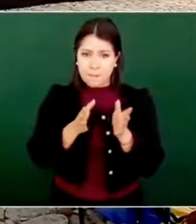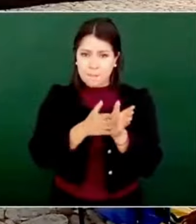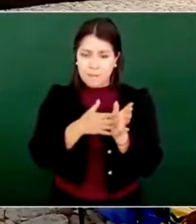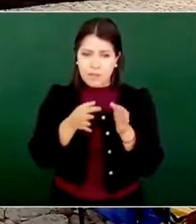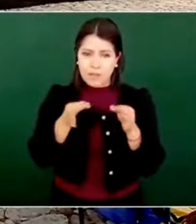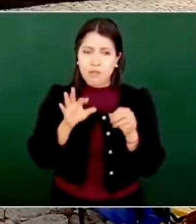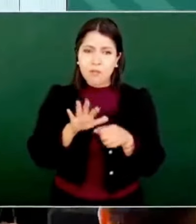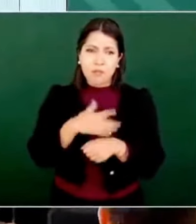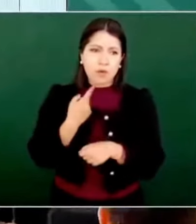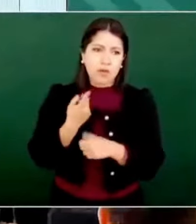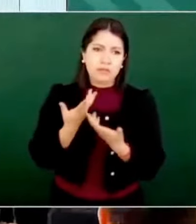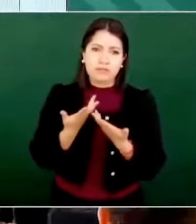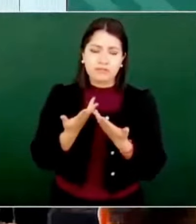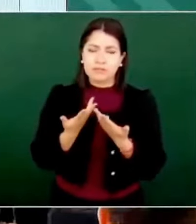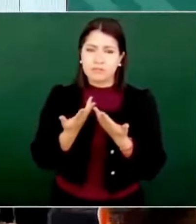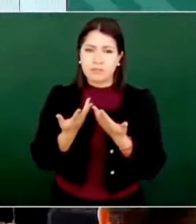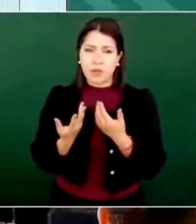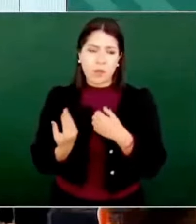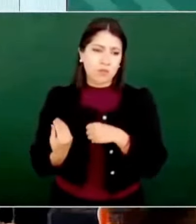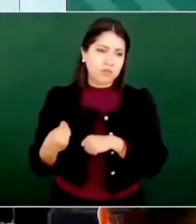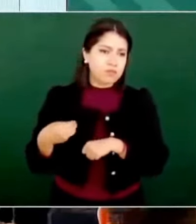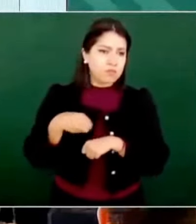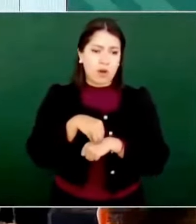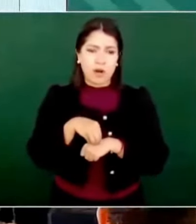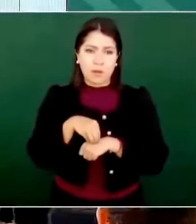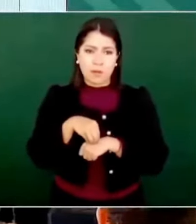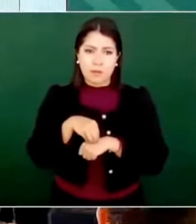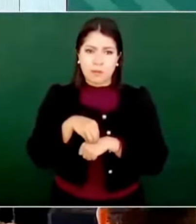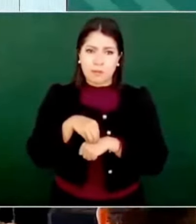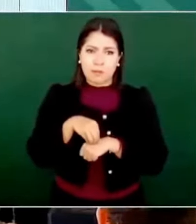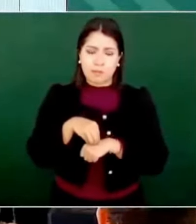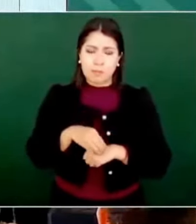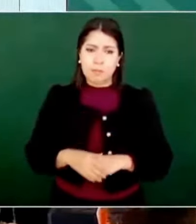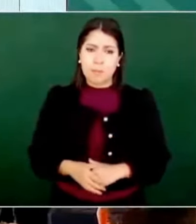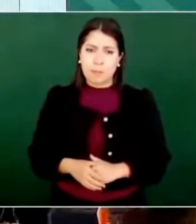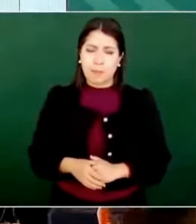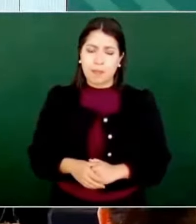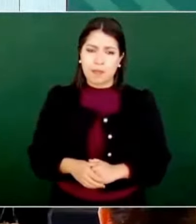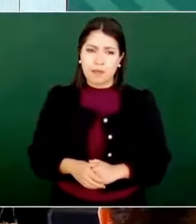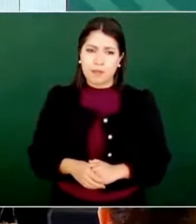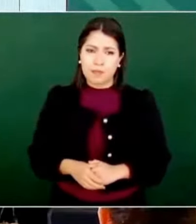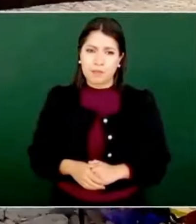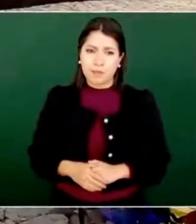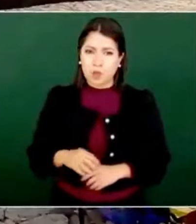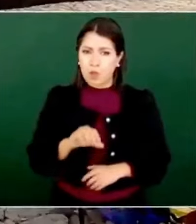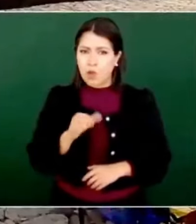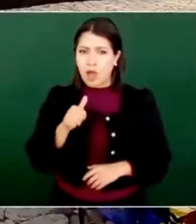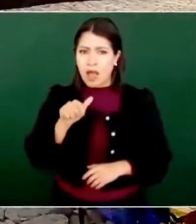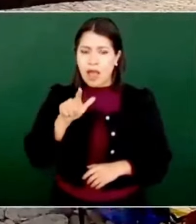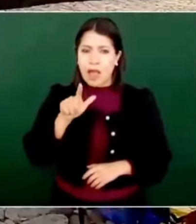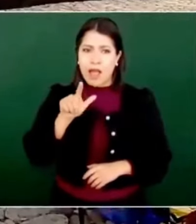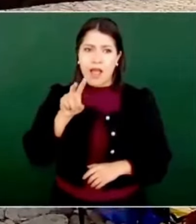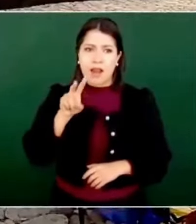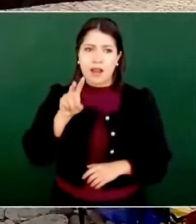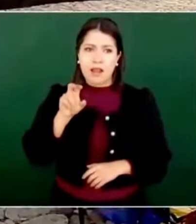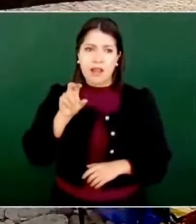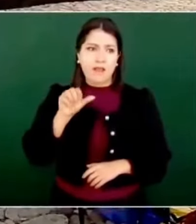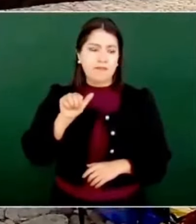no había incluido a Álvarez y casa no tienes